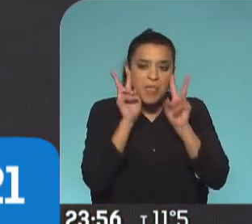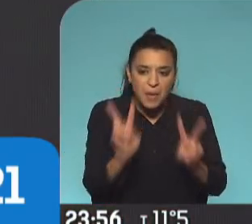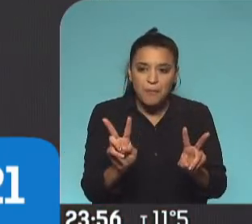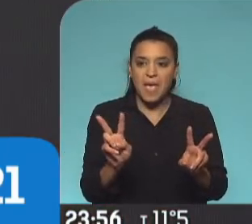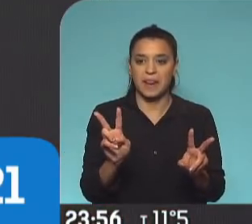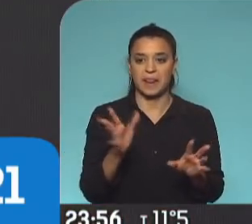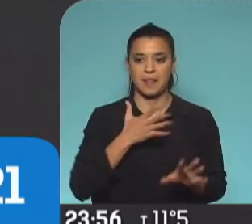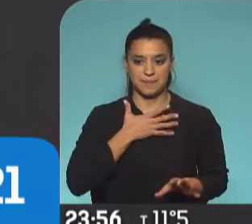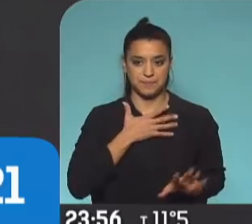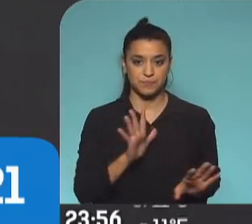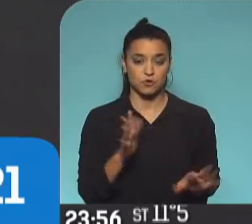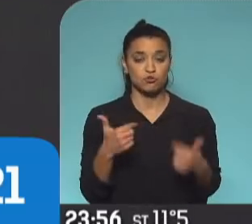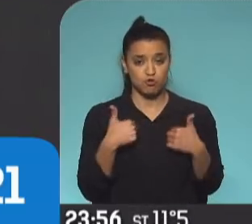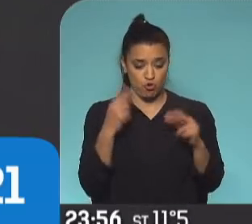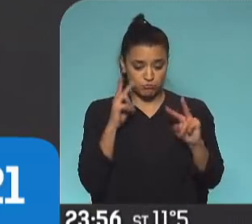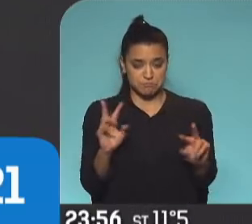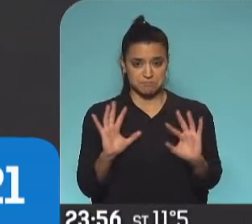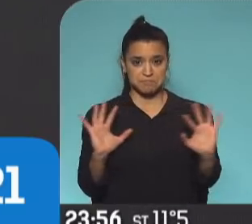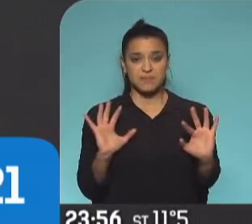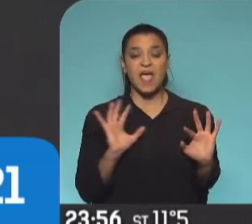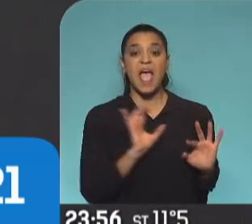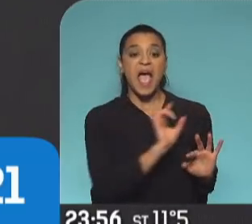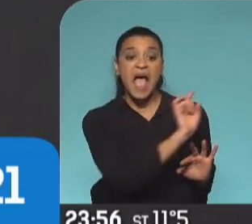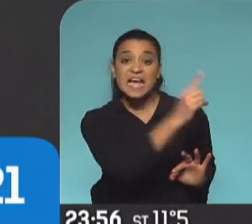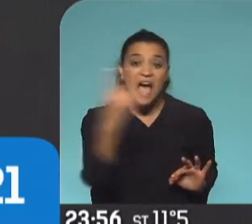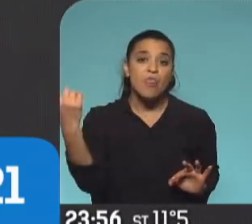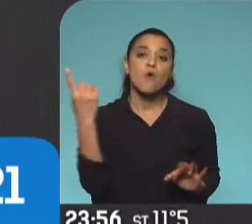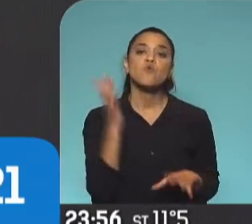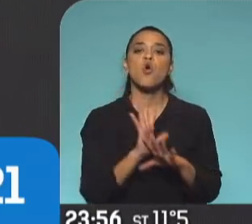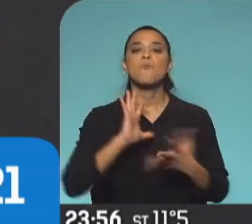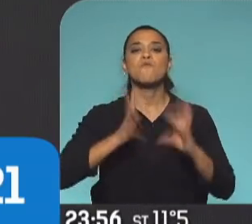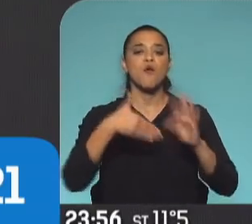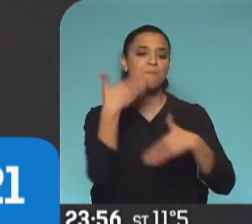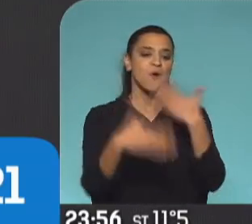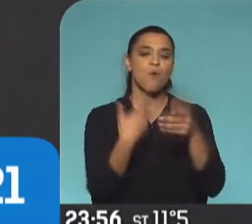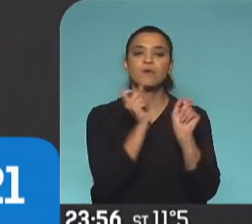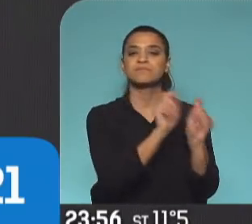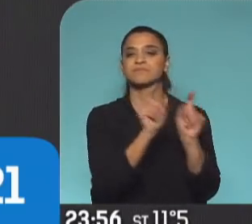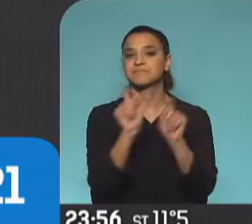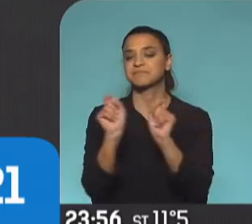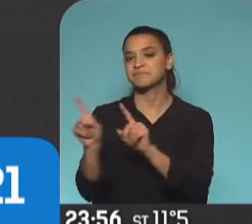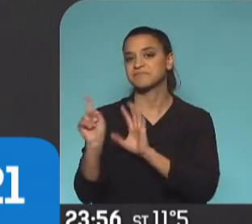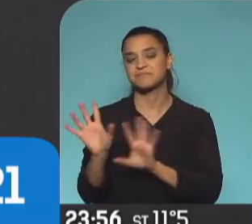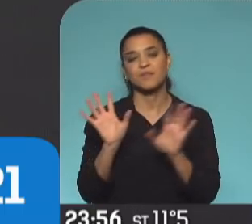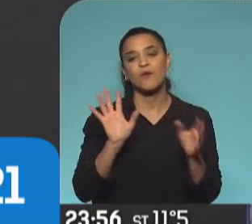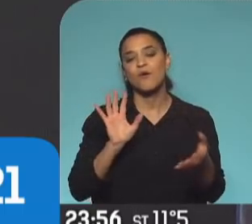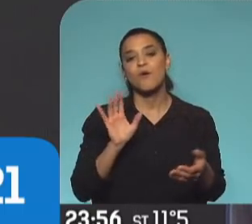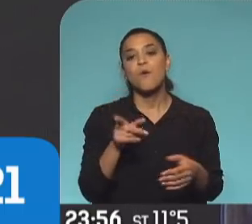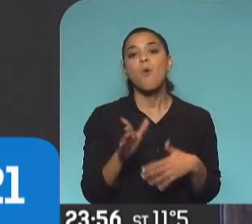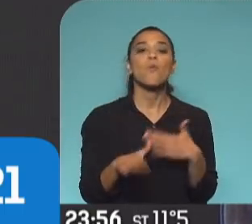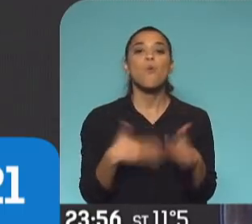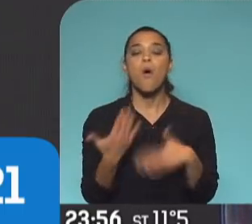estoy acá haciendo, que cada uno hizo su juego y fue muy conservador, y es como que jugaron